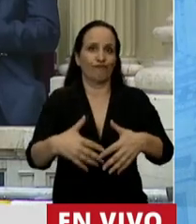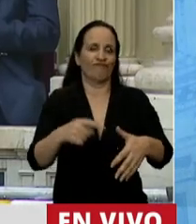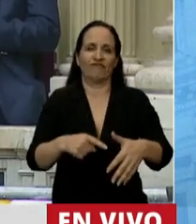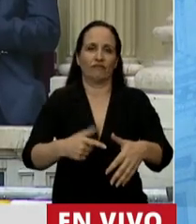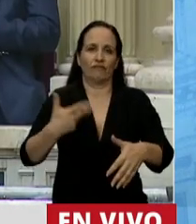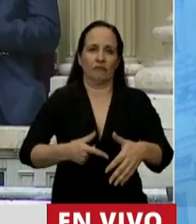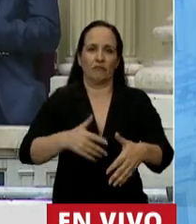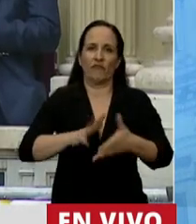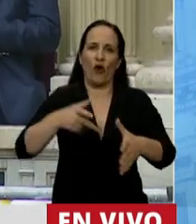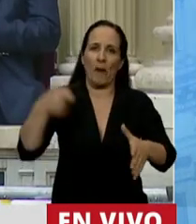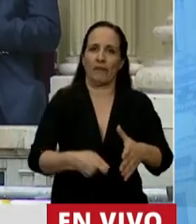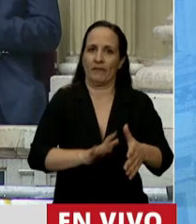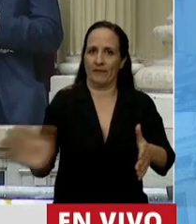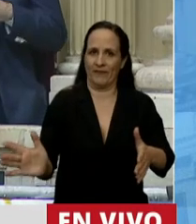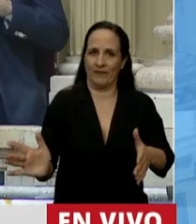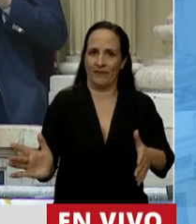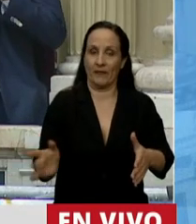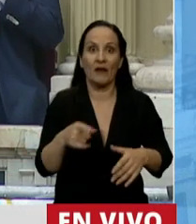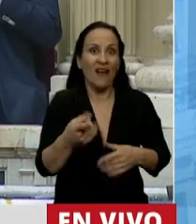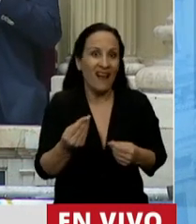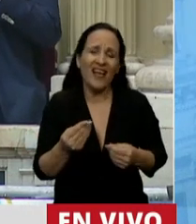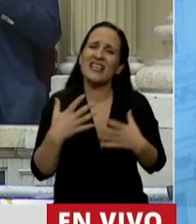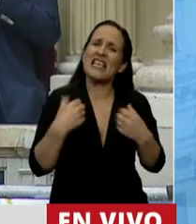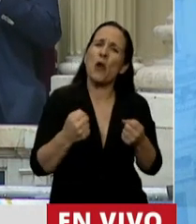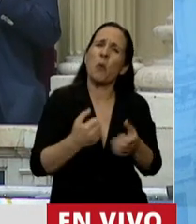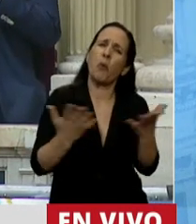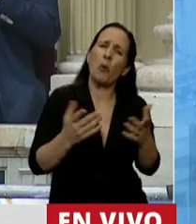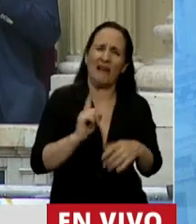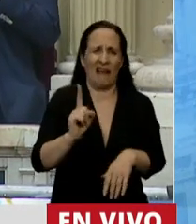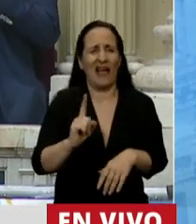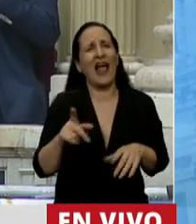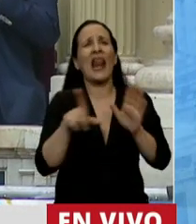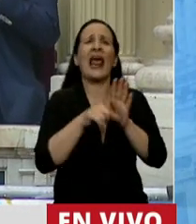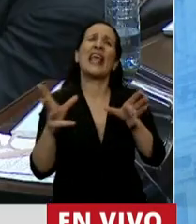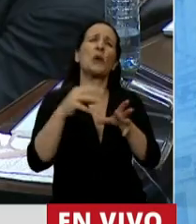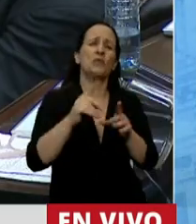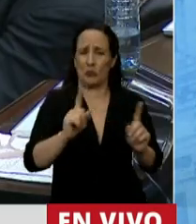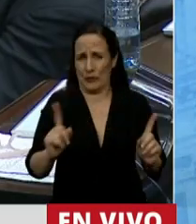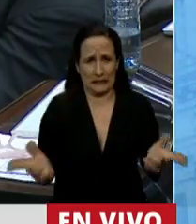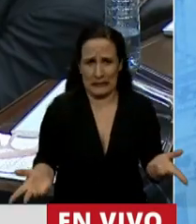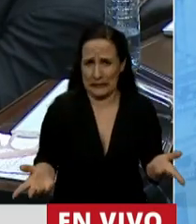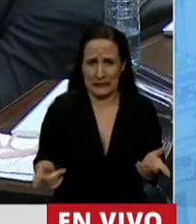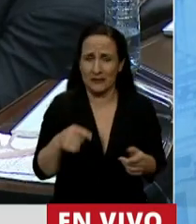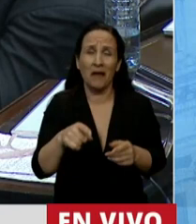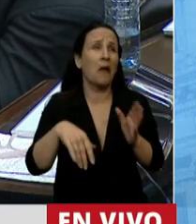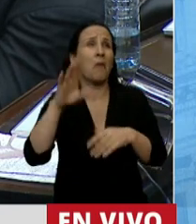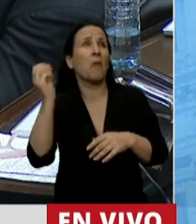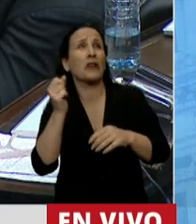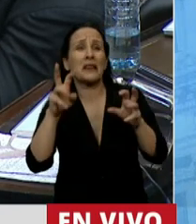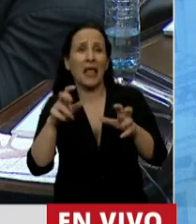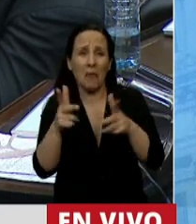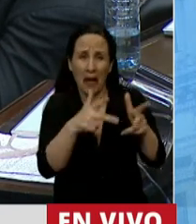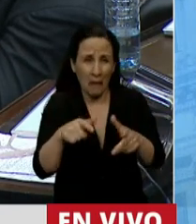Entonces, ¿por qué ese debate, presidente? Ya vimos que no es un debate de salud pública, esta ley no es inclusiva y no es un debate que esté en la agenda de los